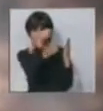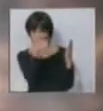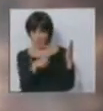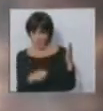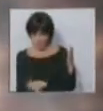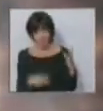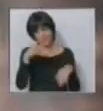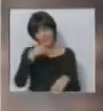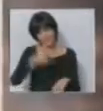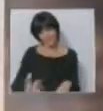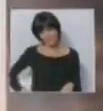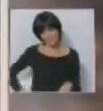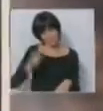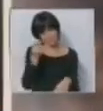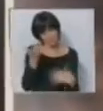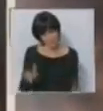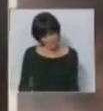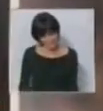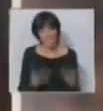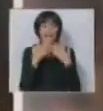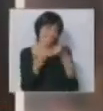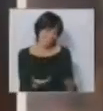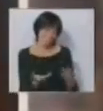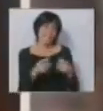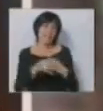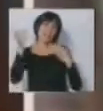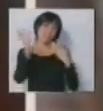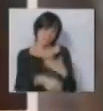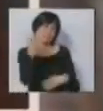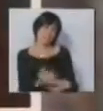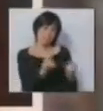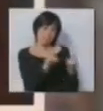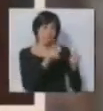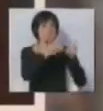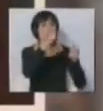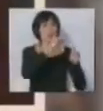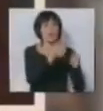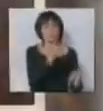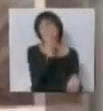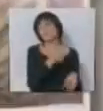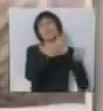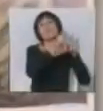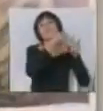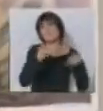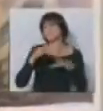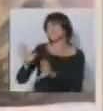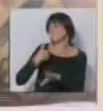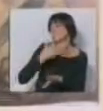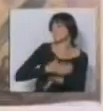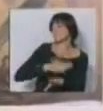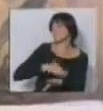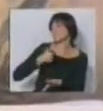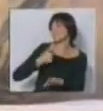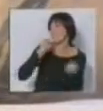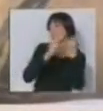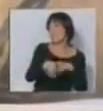Ahora tiene un billete, es decir, a no. Ver, la separación genera que tenga un mango. Por lo menos decir, mirá, quédate tranquilo, yo vendo la Ferrari y con eso garpamos,